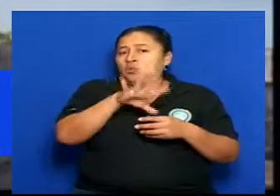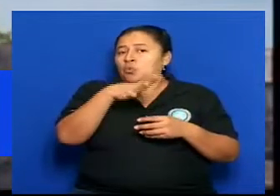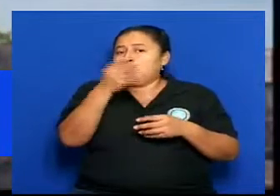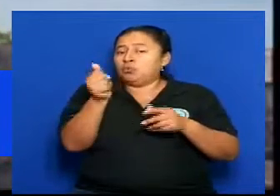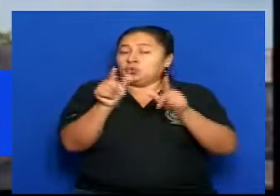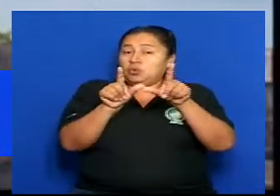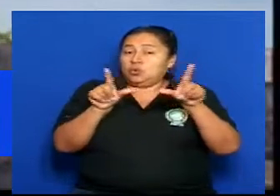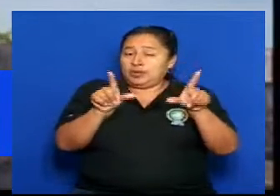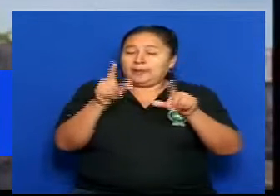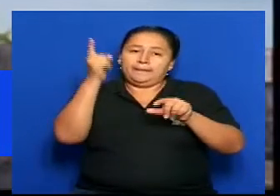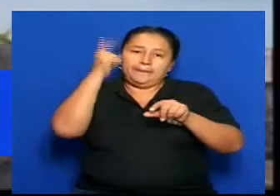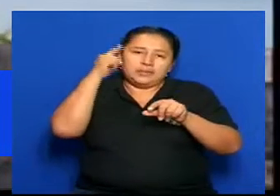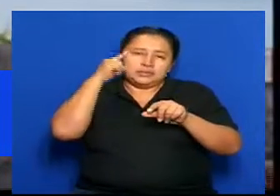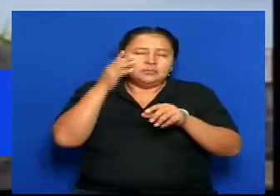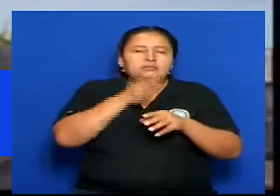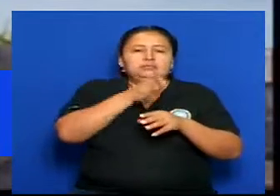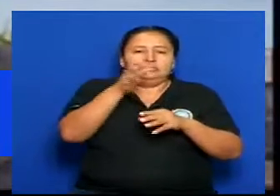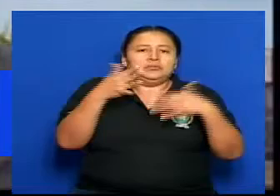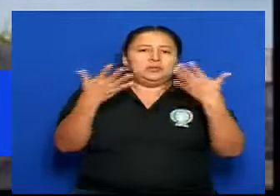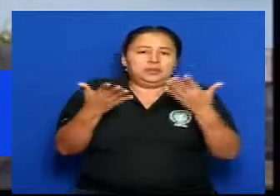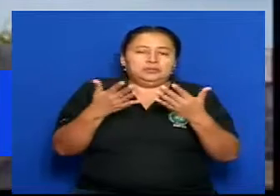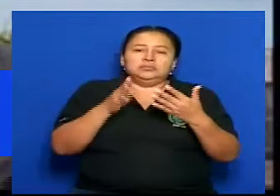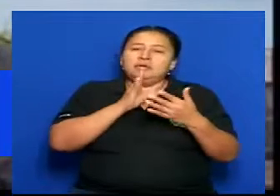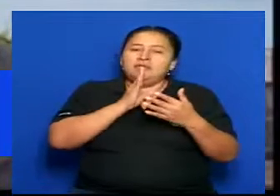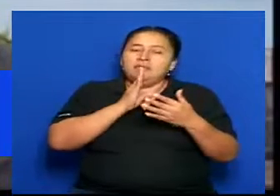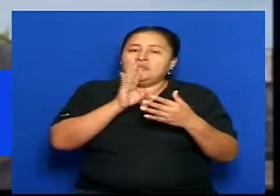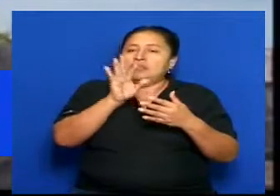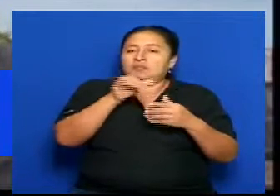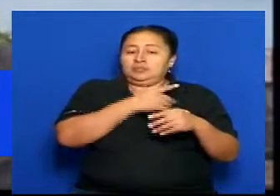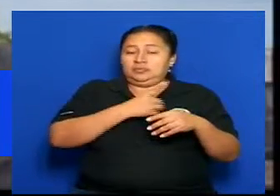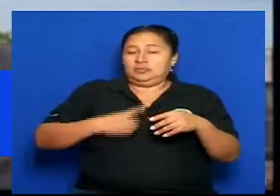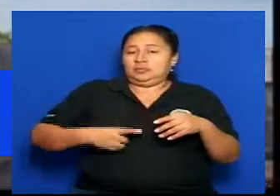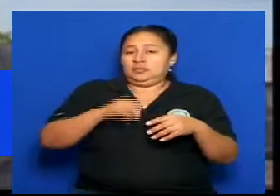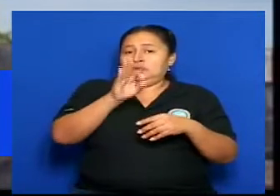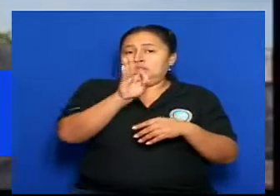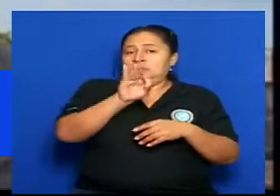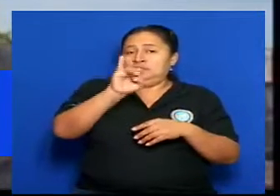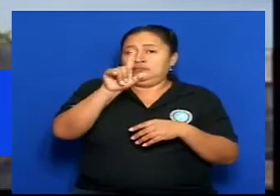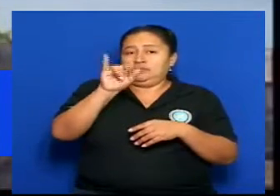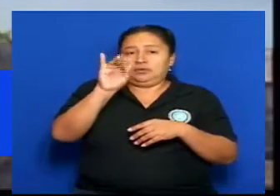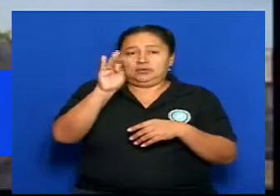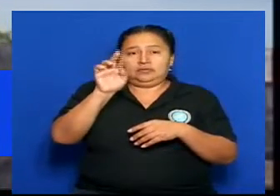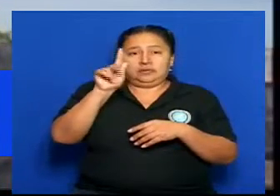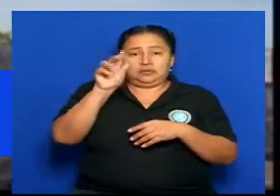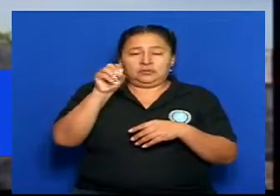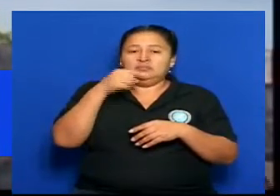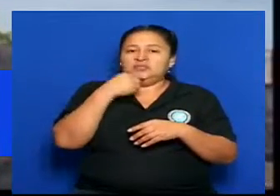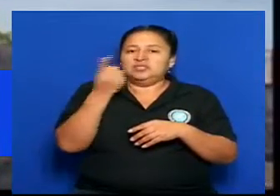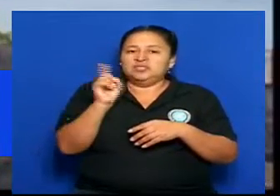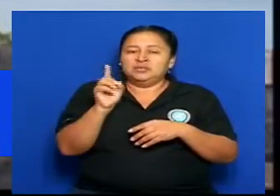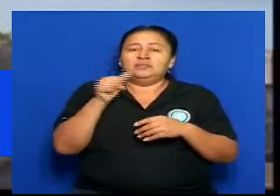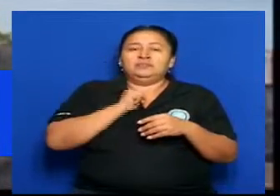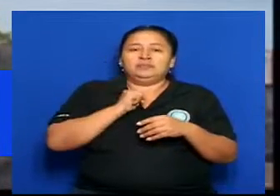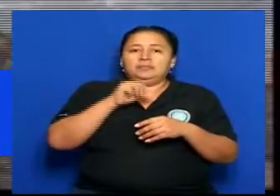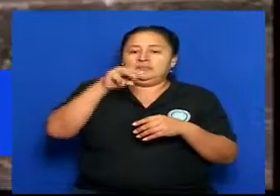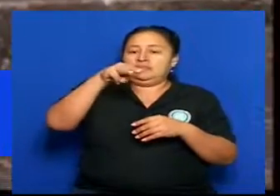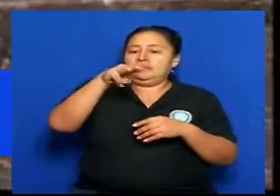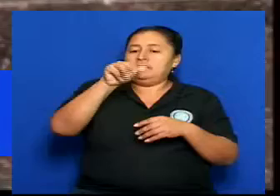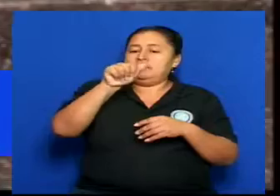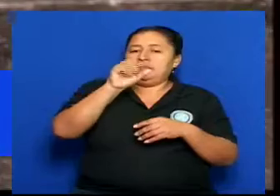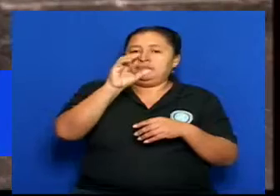pensamos ir y quería el diputado filiberto rodríguez ha hecho algunos contactos en al macizo de peña blanca